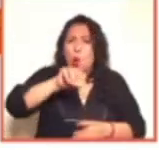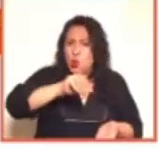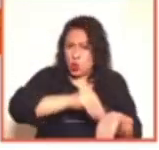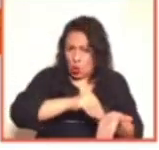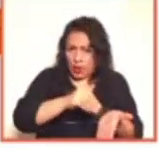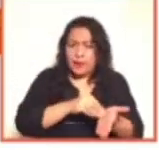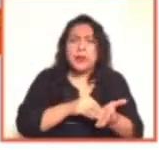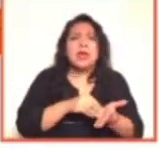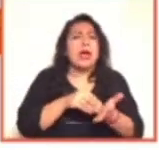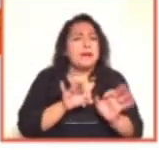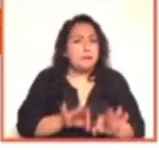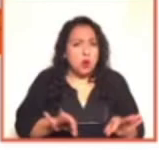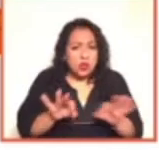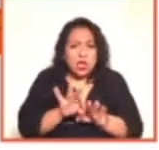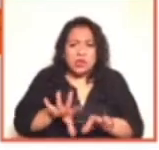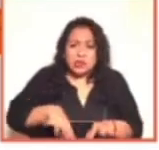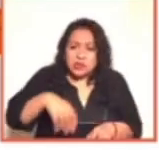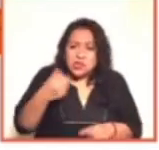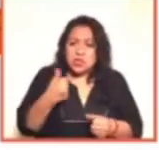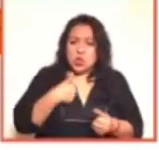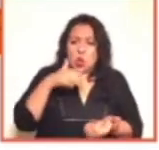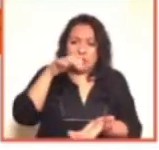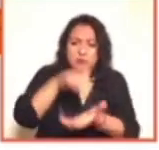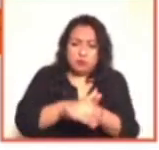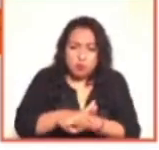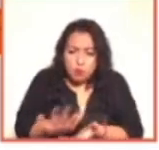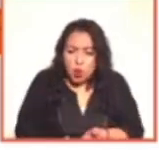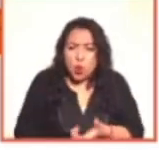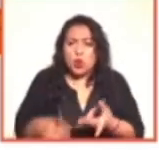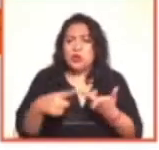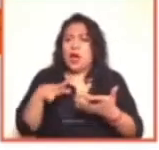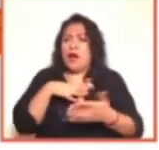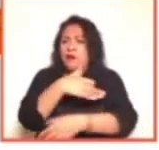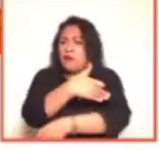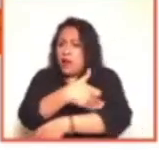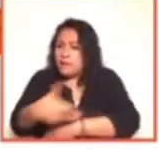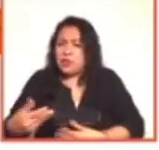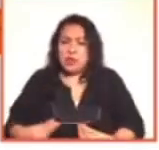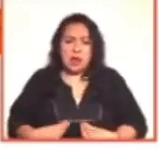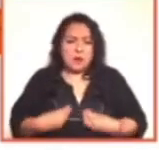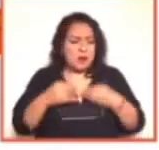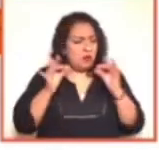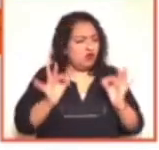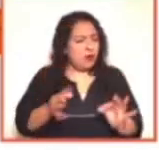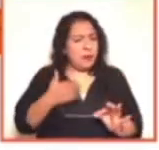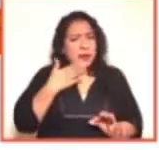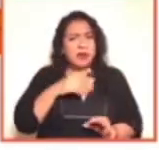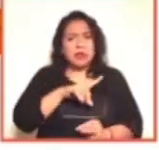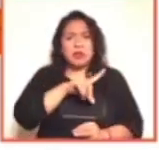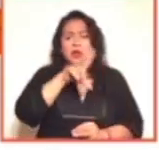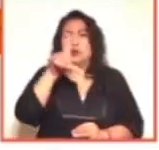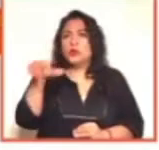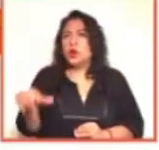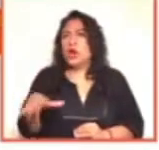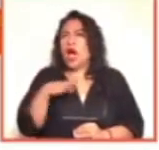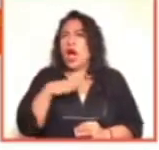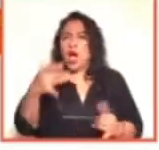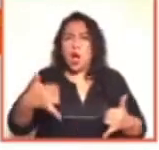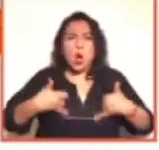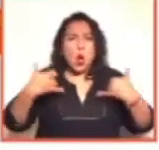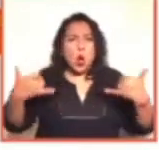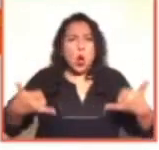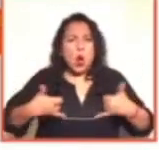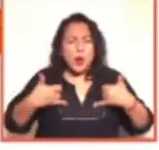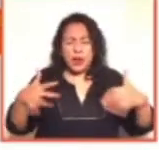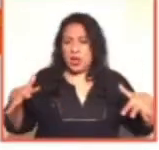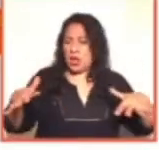esposa, el tratar de mantener una familia, de tratar de vivir con dignidad. Y viene entonces después una ola de gente joven que le da nueva